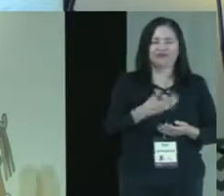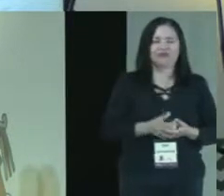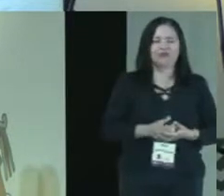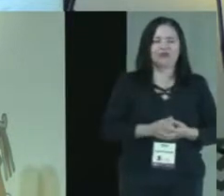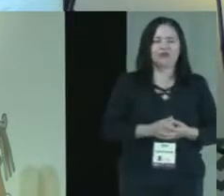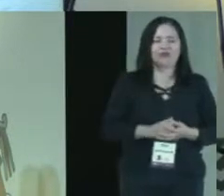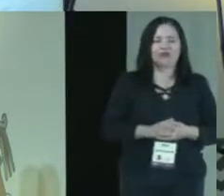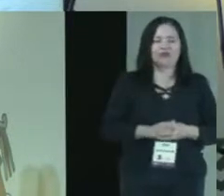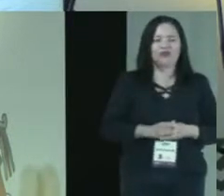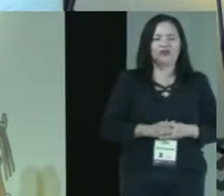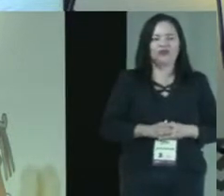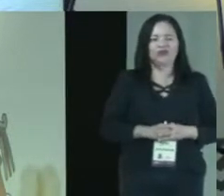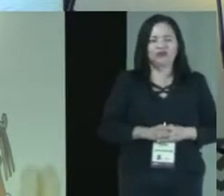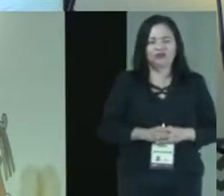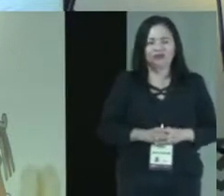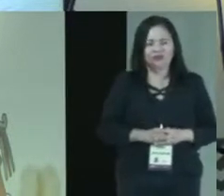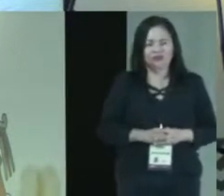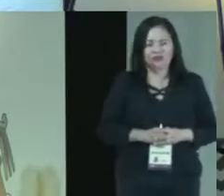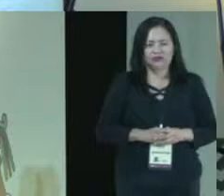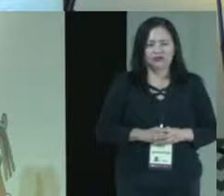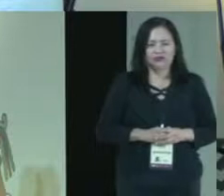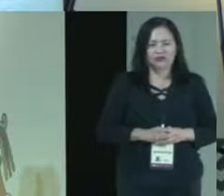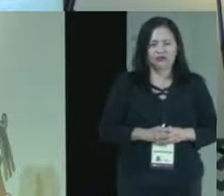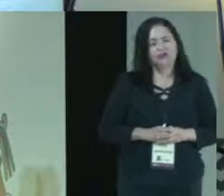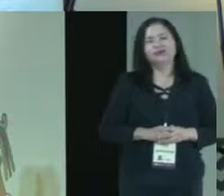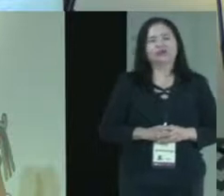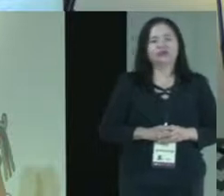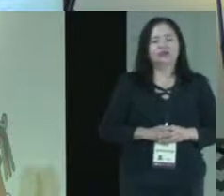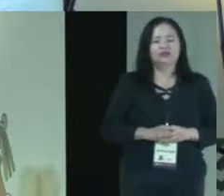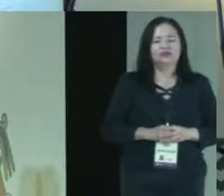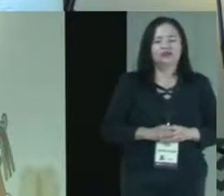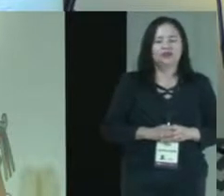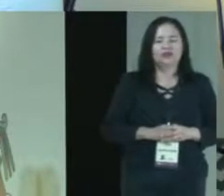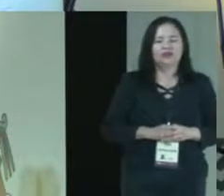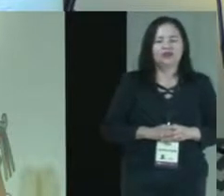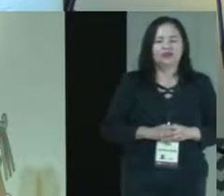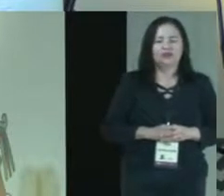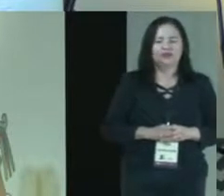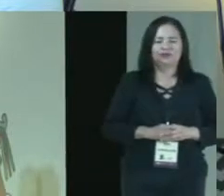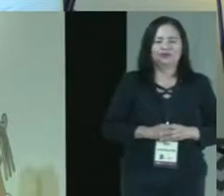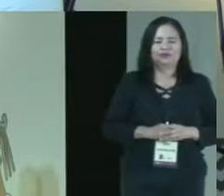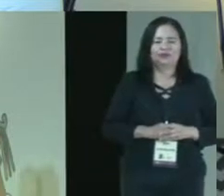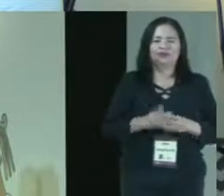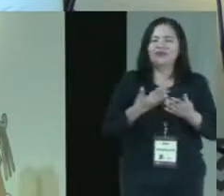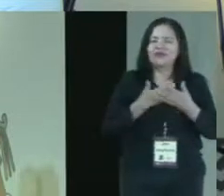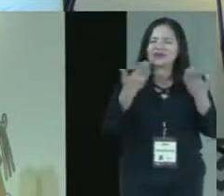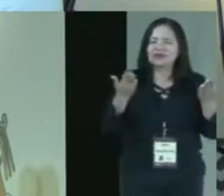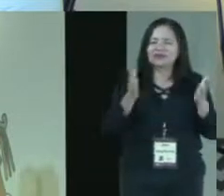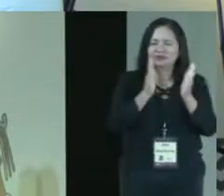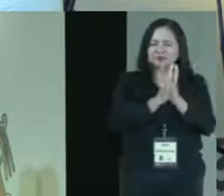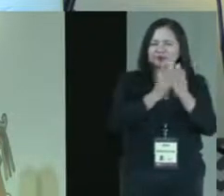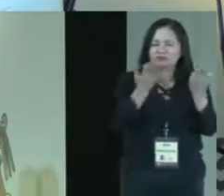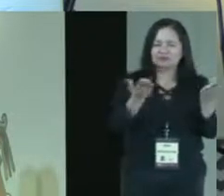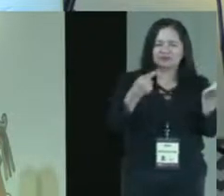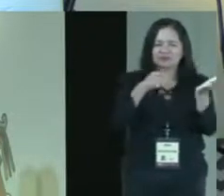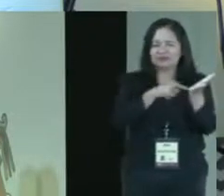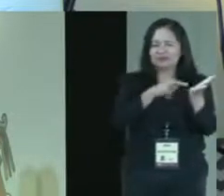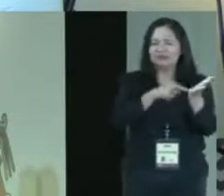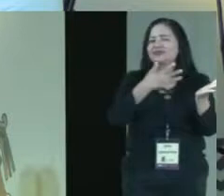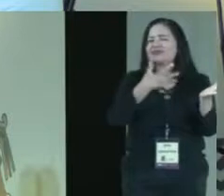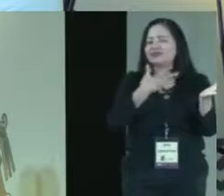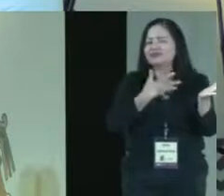parte, vale subrayar, como un poco lo intentaba Carmen, el valor del texto que tenemos